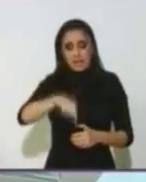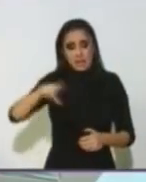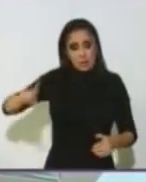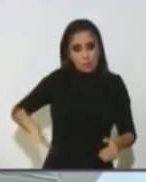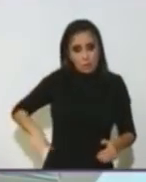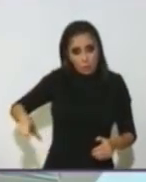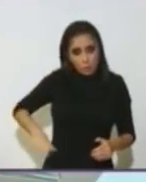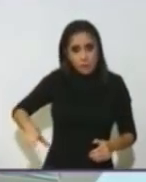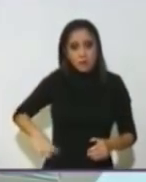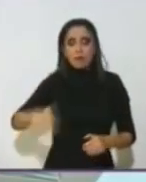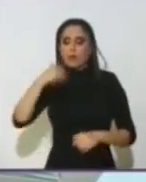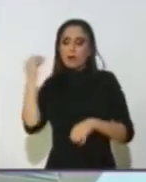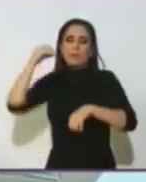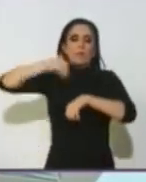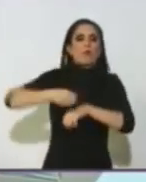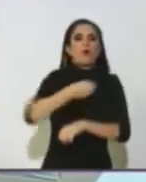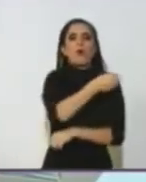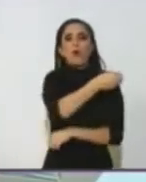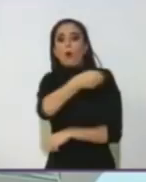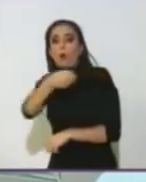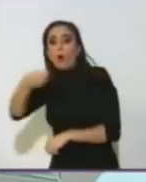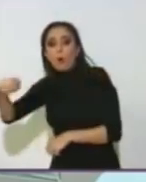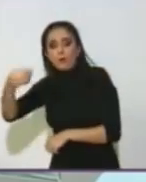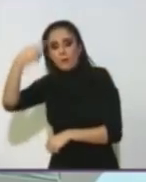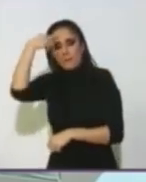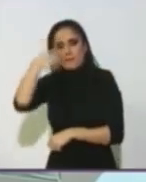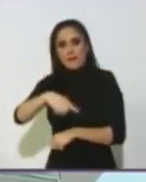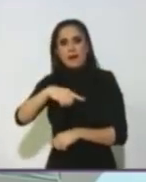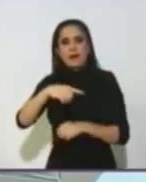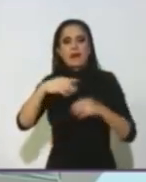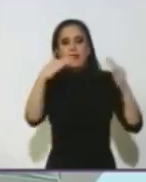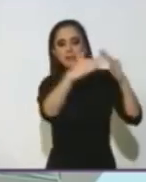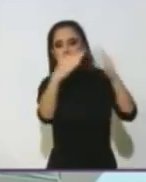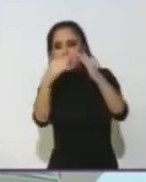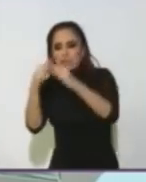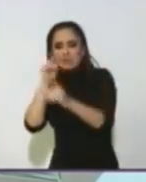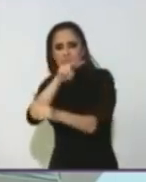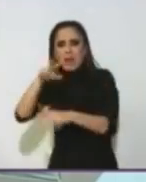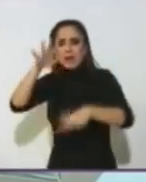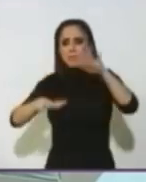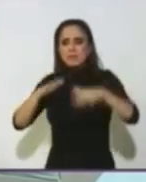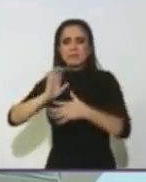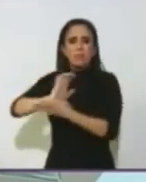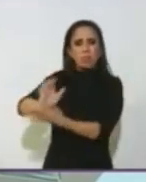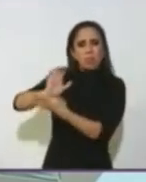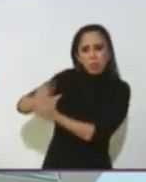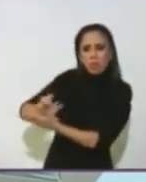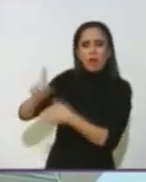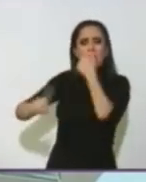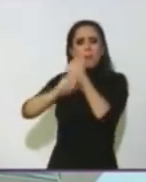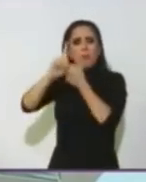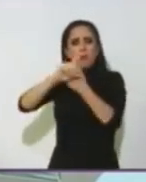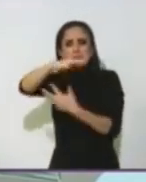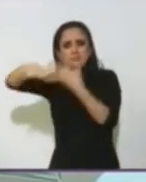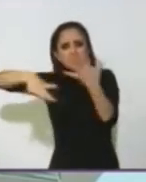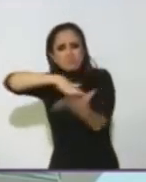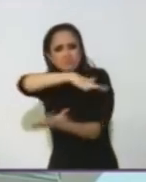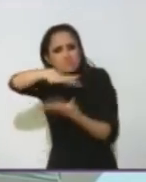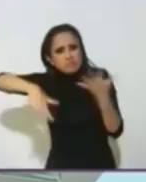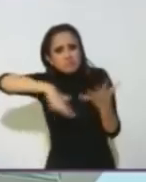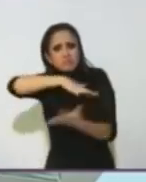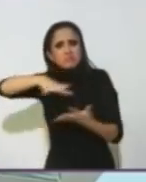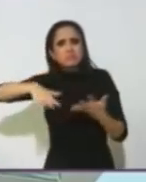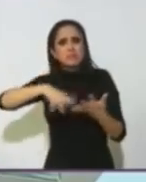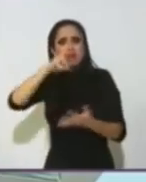vamos a poner orden al desarrollo inmobiliario caótico excluyente que genera problemas y que no tiene